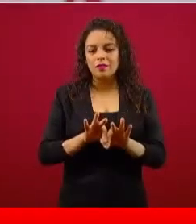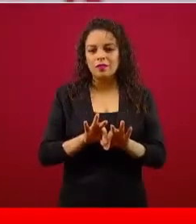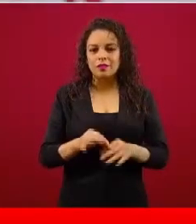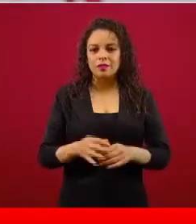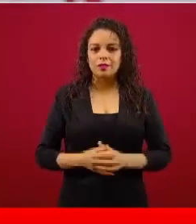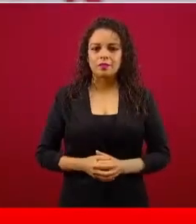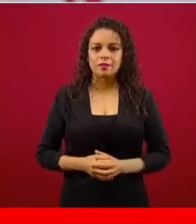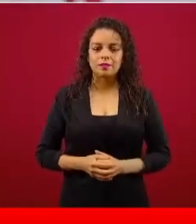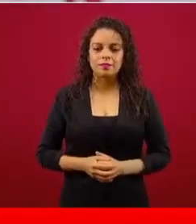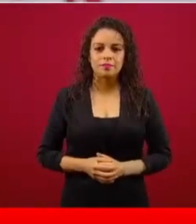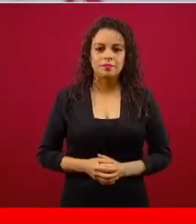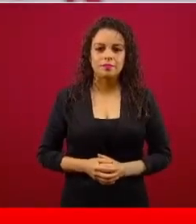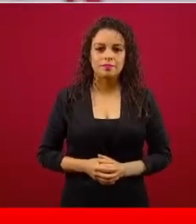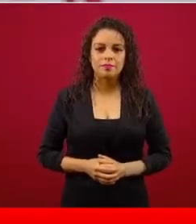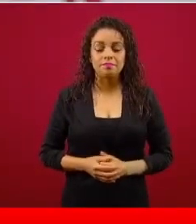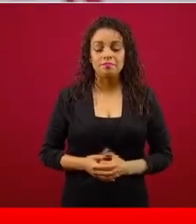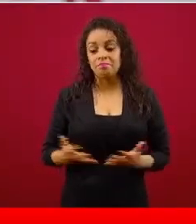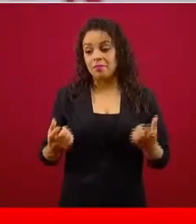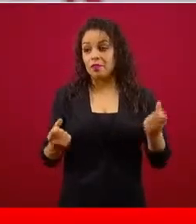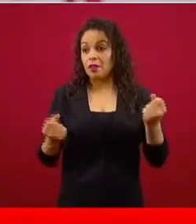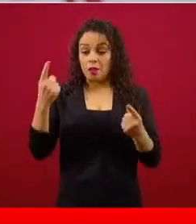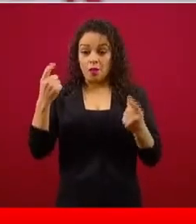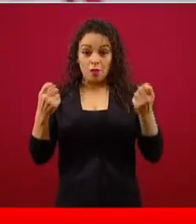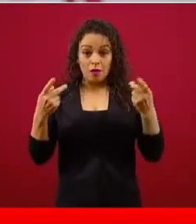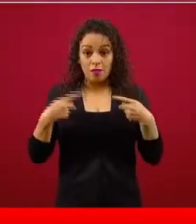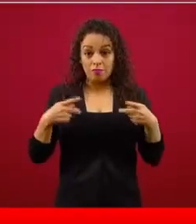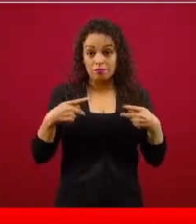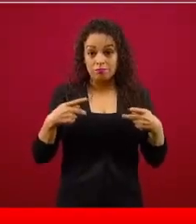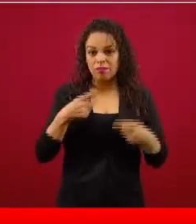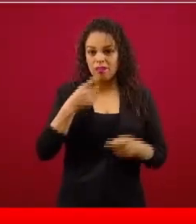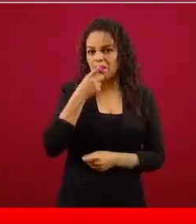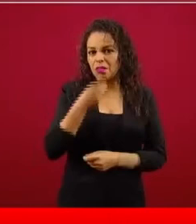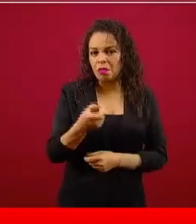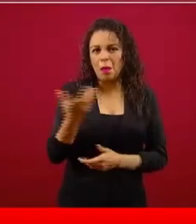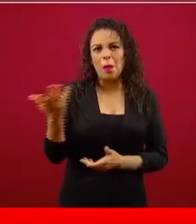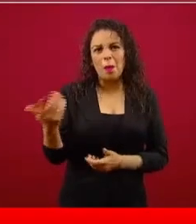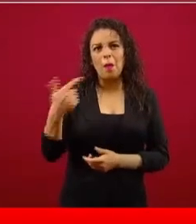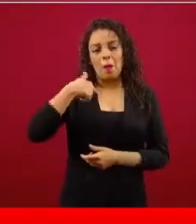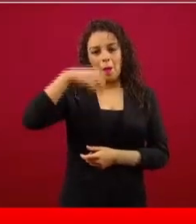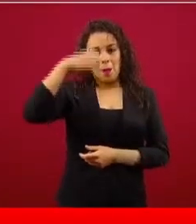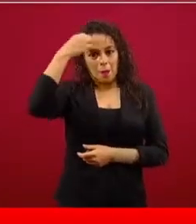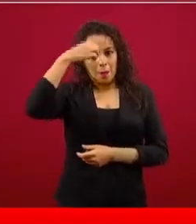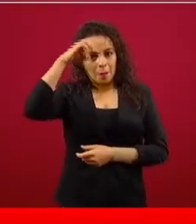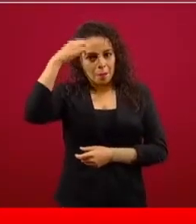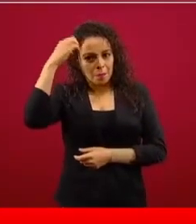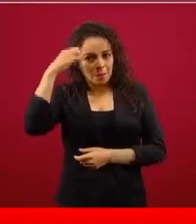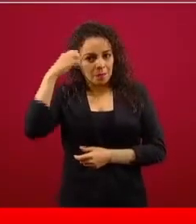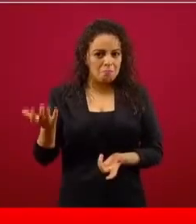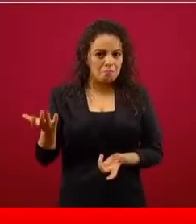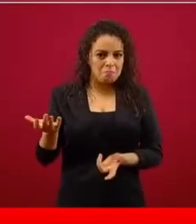algunos dicen el conocimiento, la experiencia, ¿no?